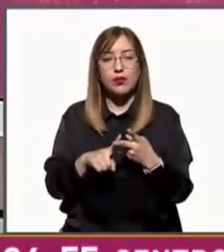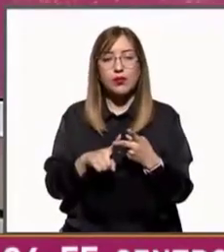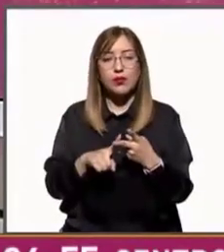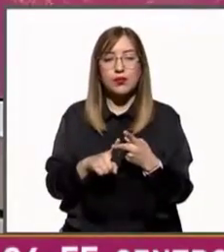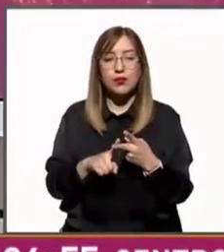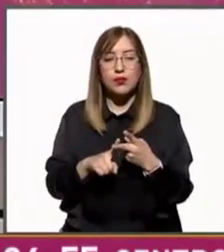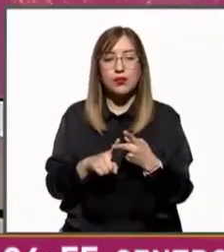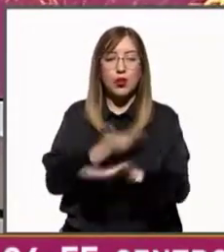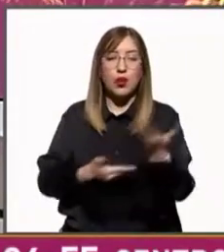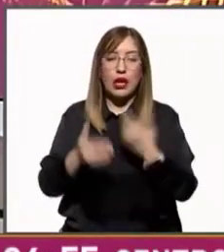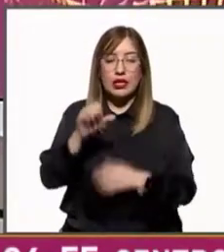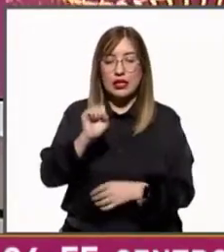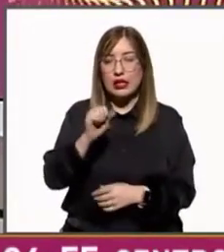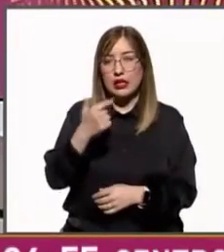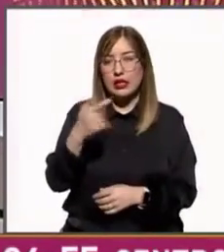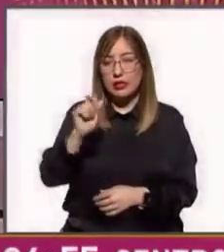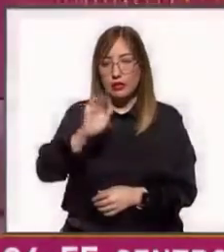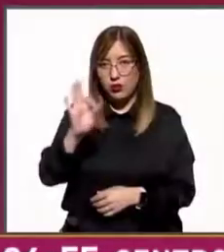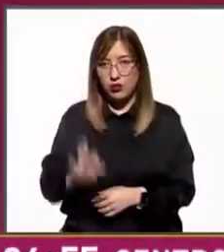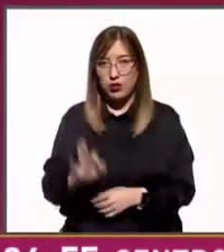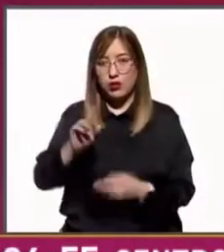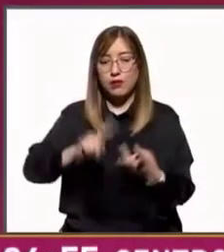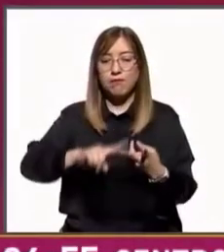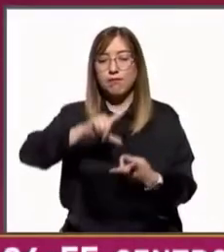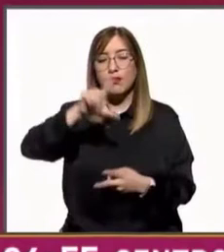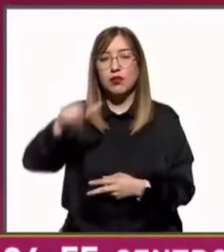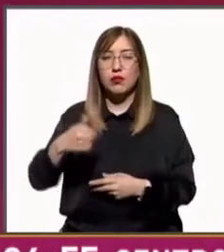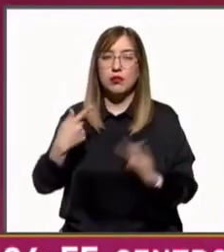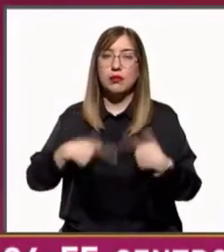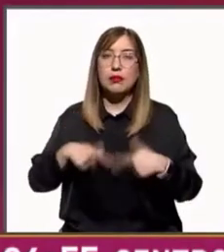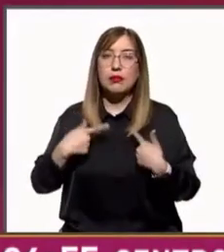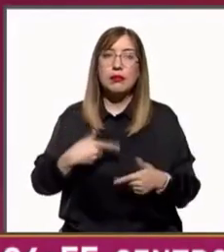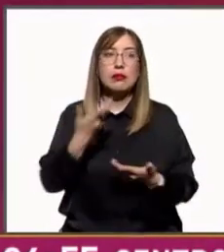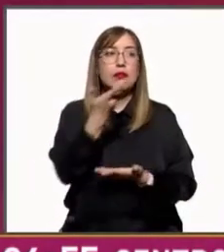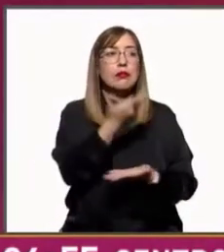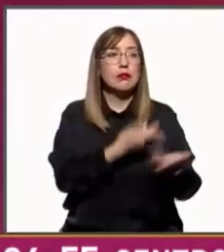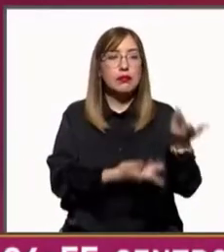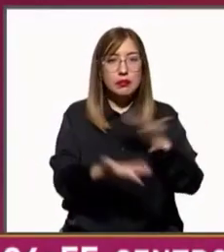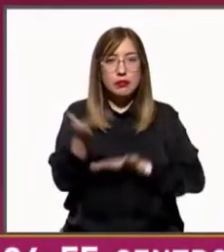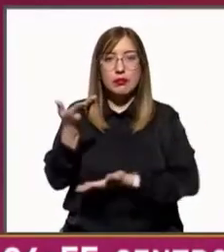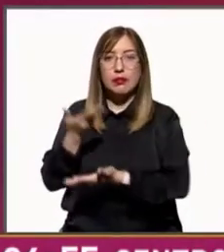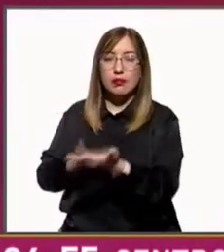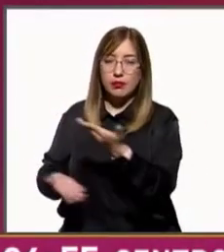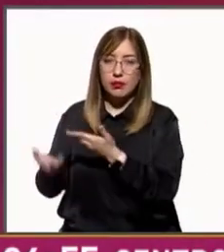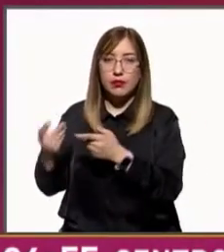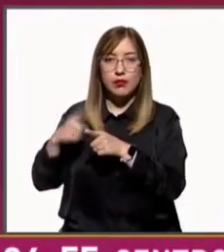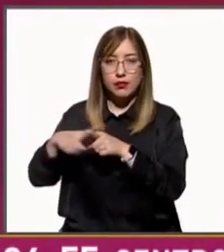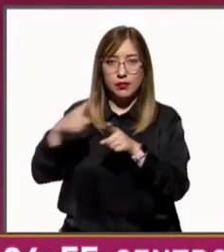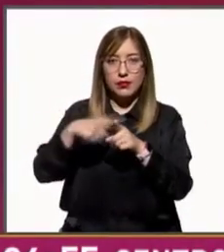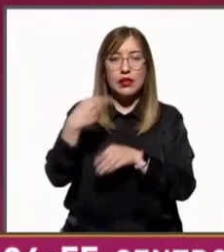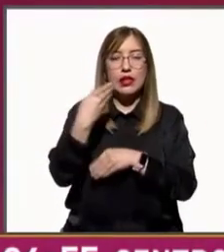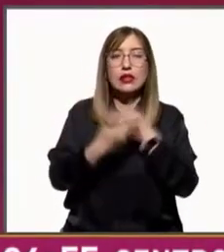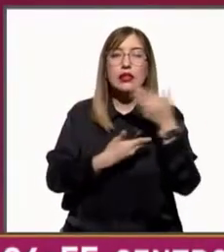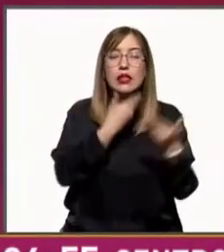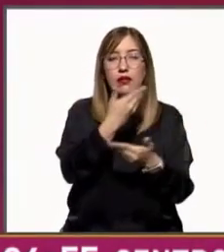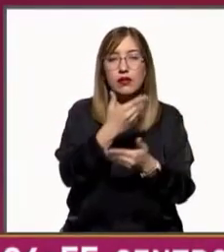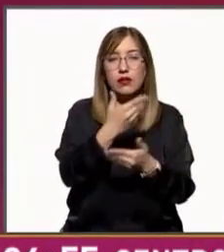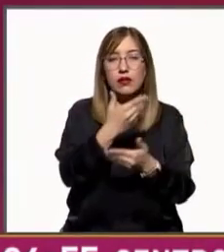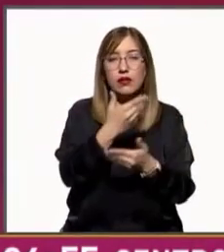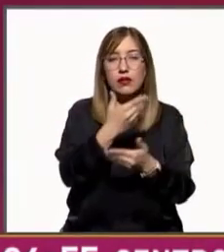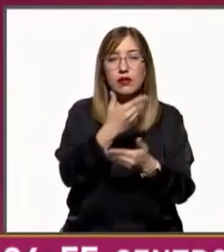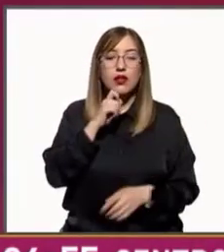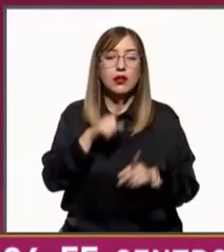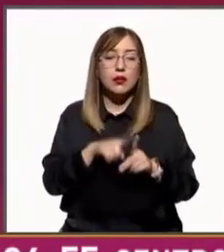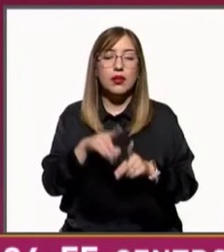67%, después vendrían proveedores. Aquí es importante, no está aquí en gráficos, pero es importante mencionar que creció digamos,